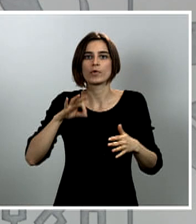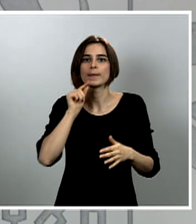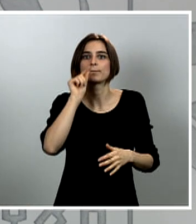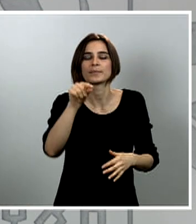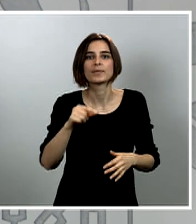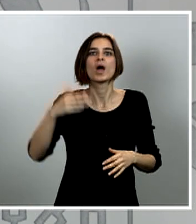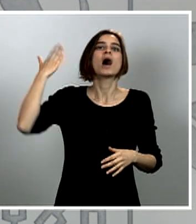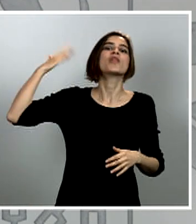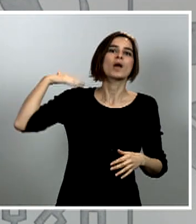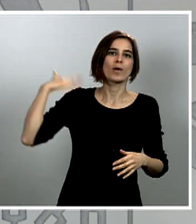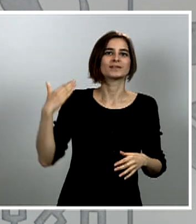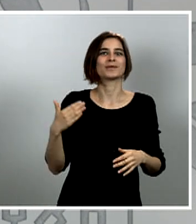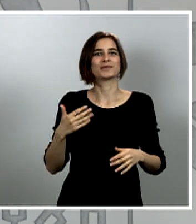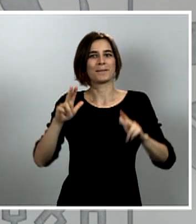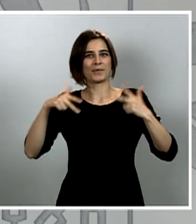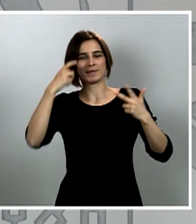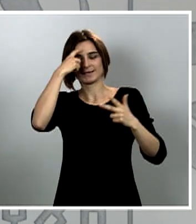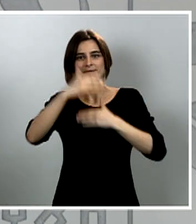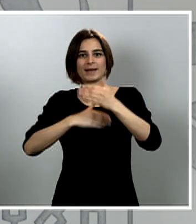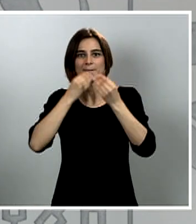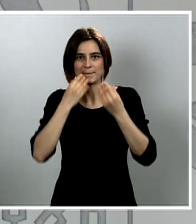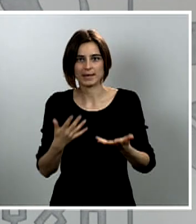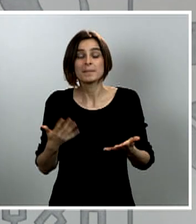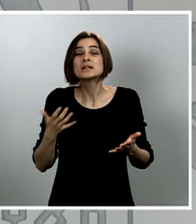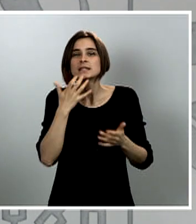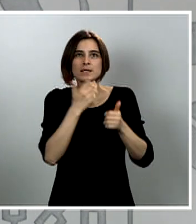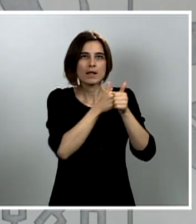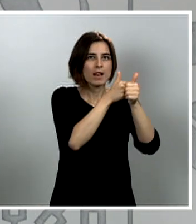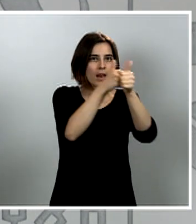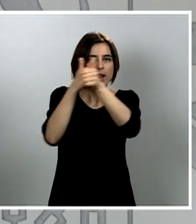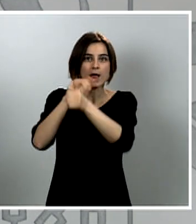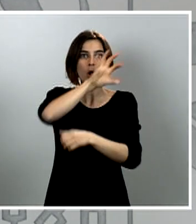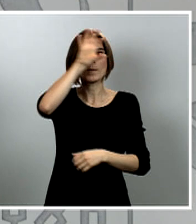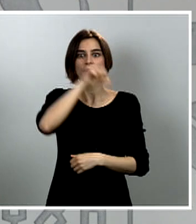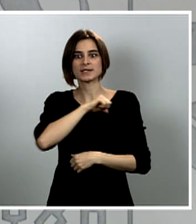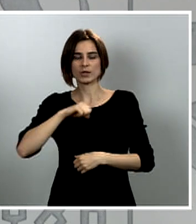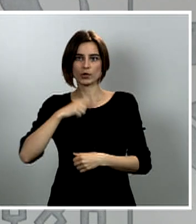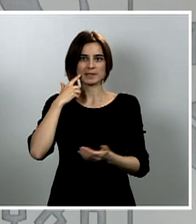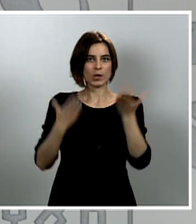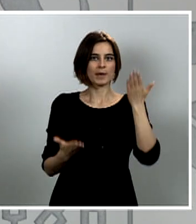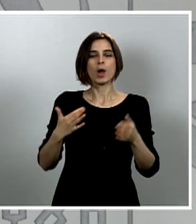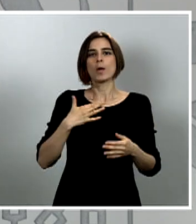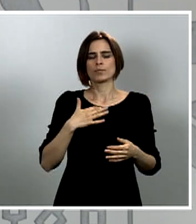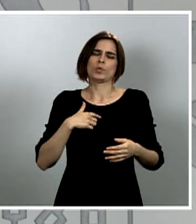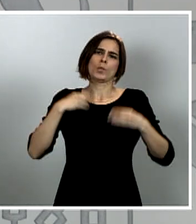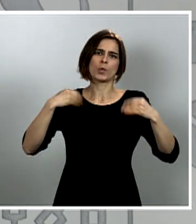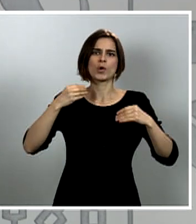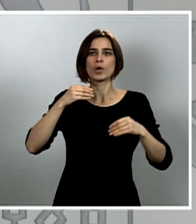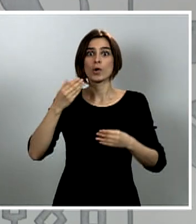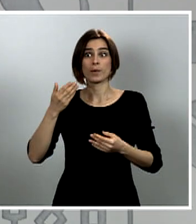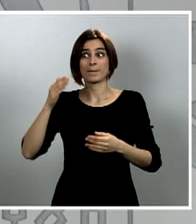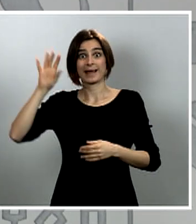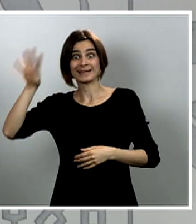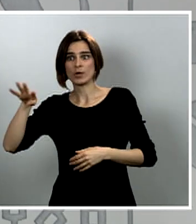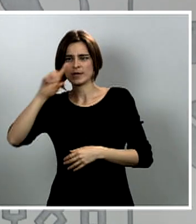que realmente están incluso mejor de lo que están en Cataluña y Madrid, y sabiendo que tenemos todos estos